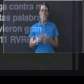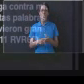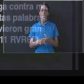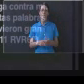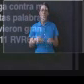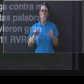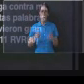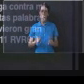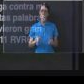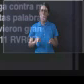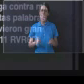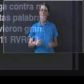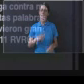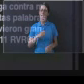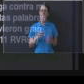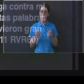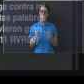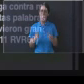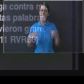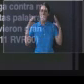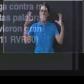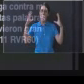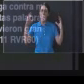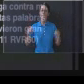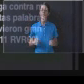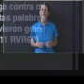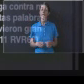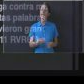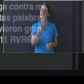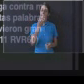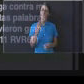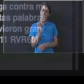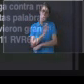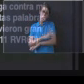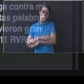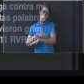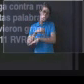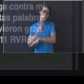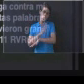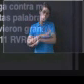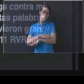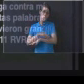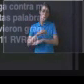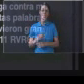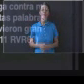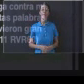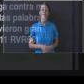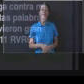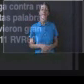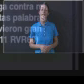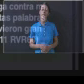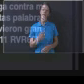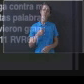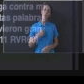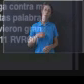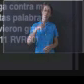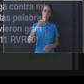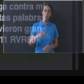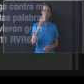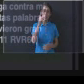unos mishis. Así al instante. Hace un tiempo estaba en un lugar, un restaurante.